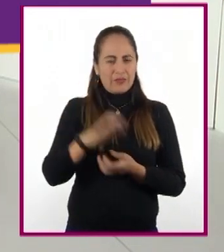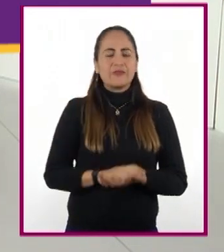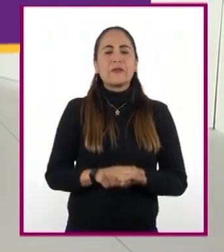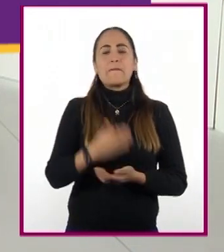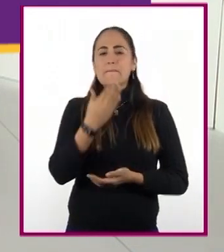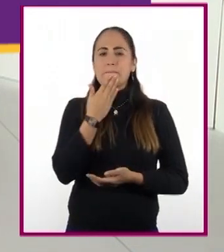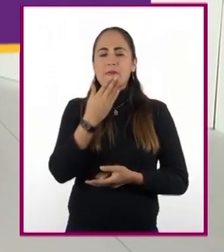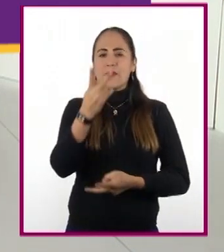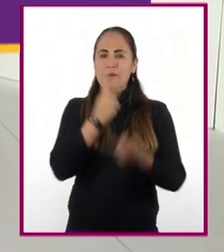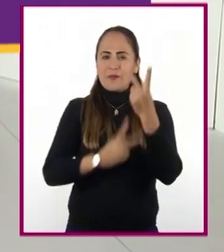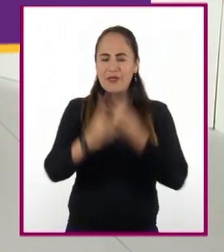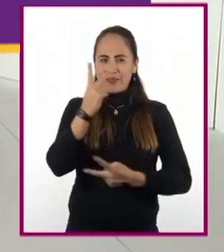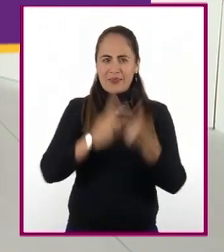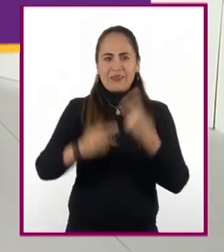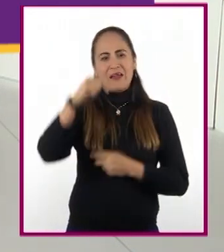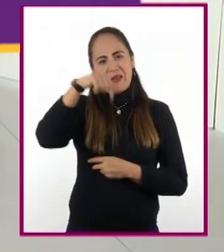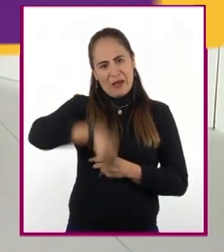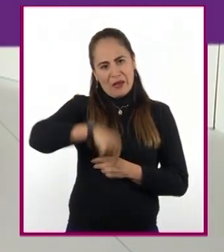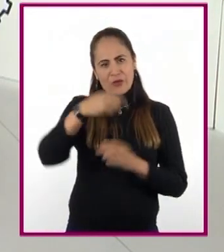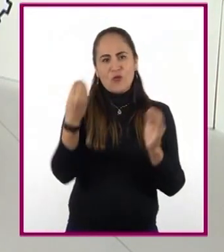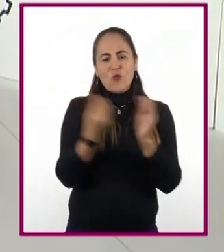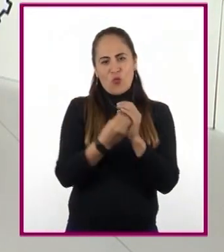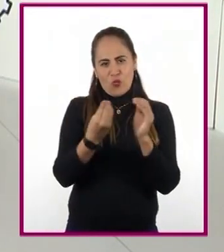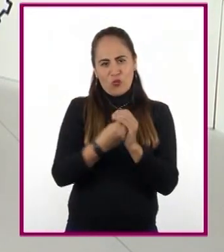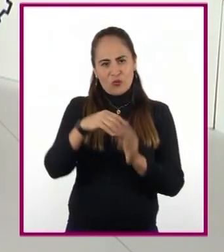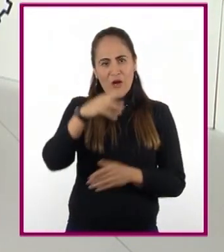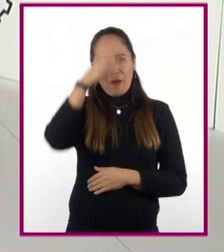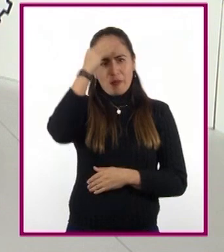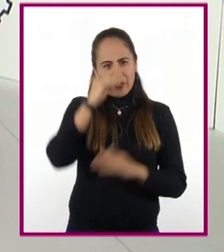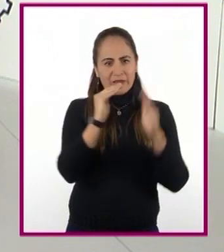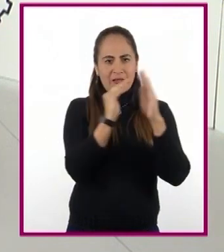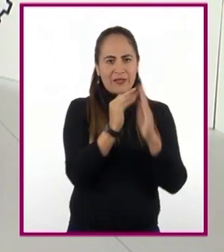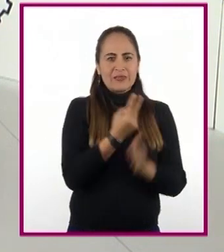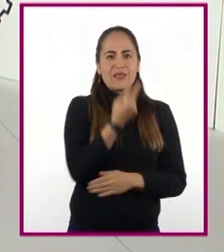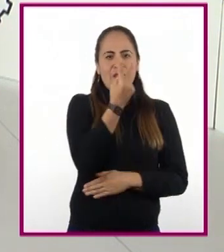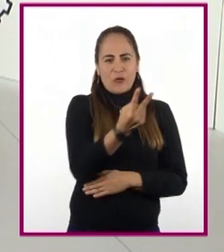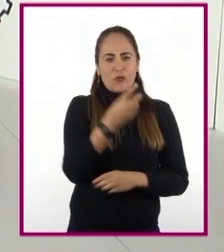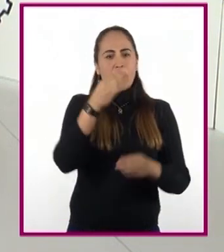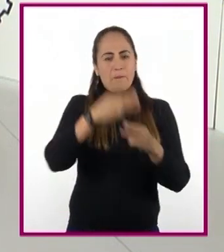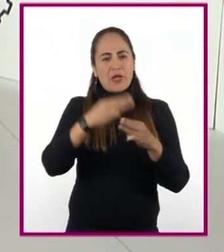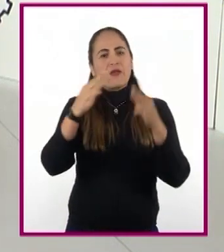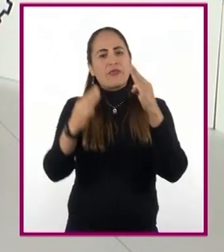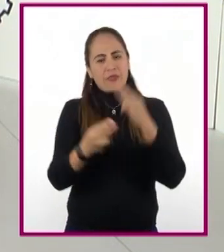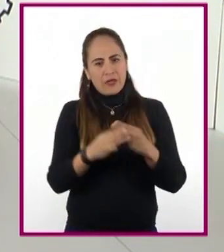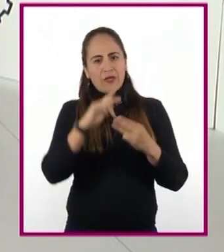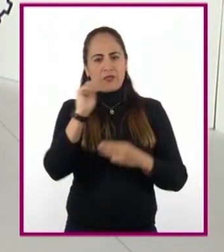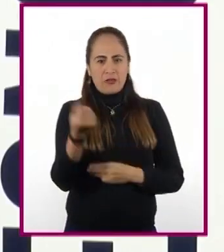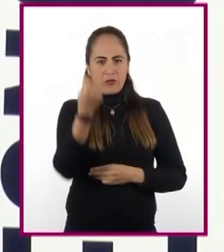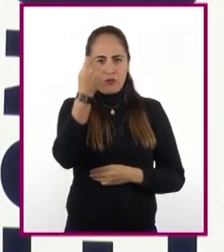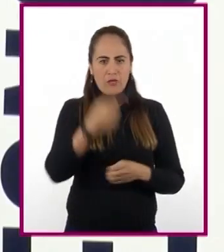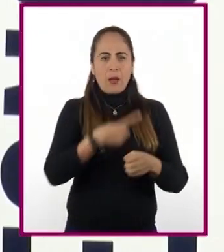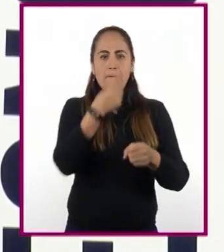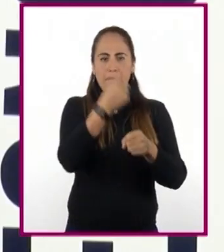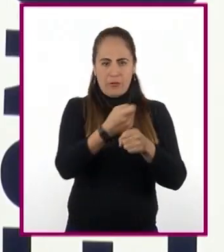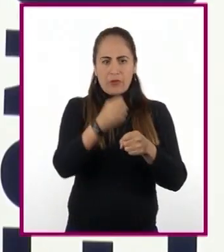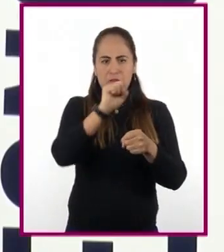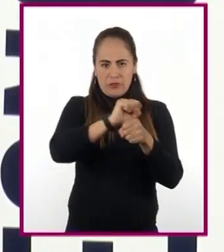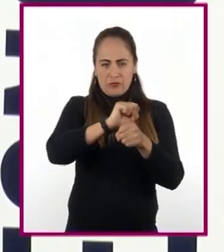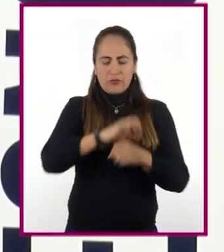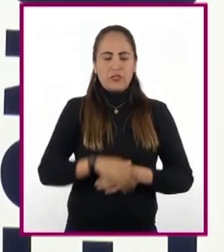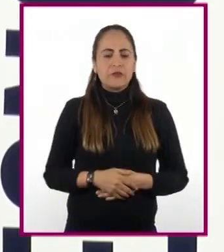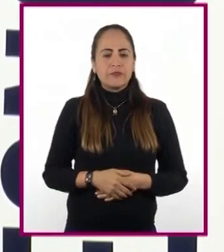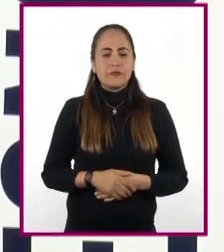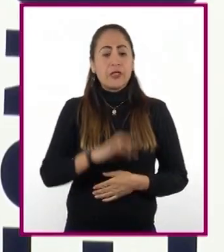la más cordial bienvenida a una nueva sesión de Aprende en Casa 2 de la materia Tecnología Primer Grado.